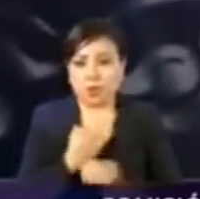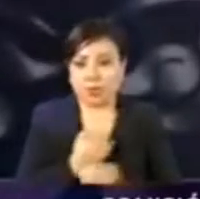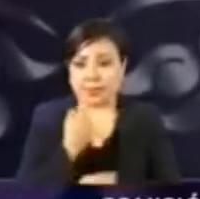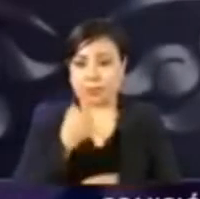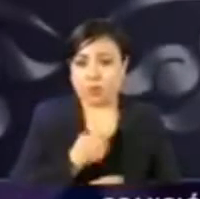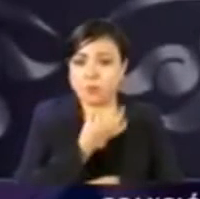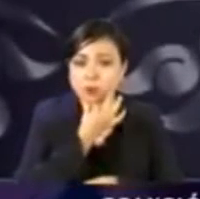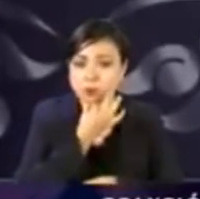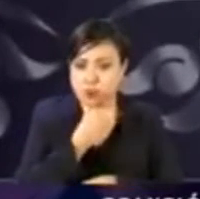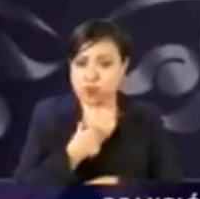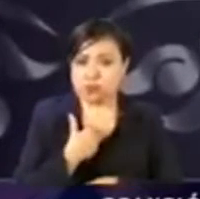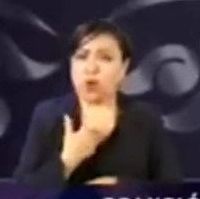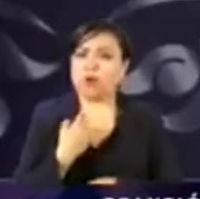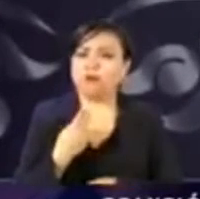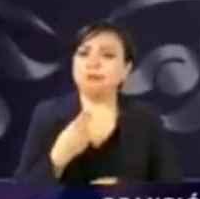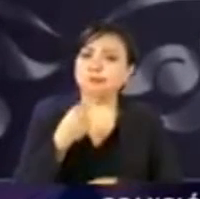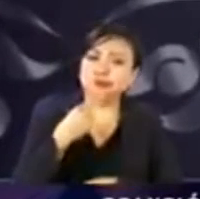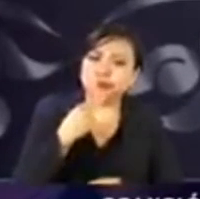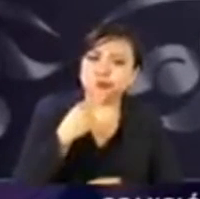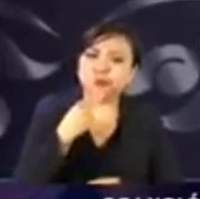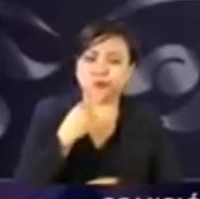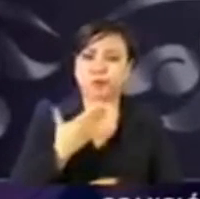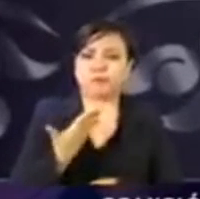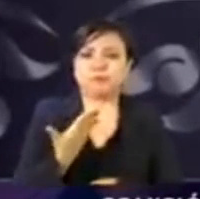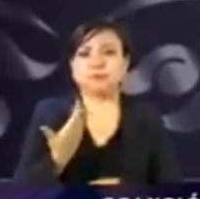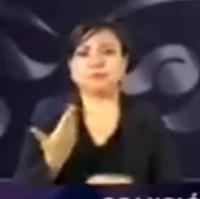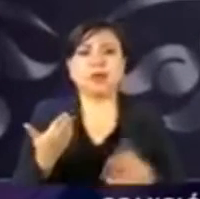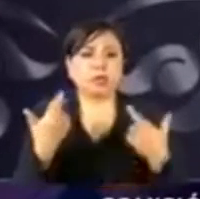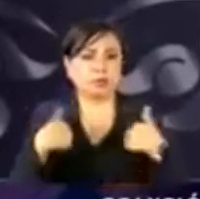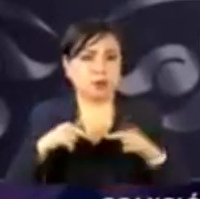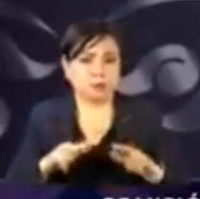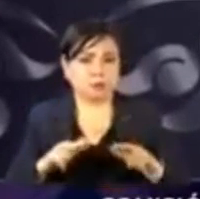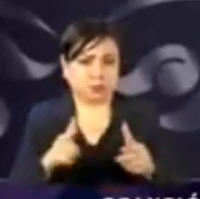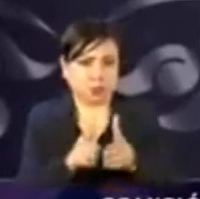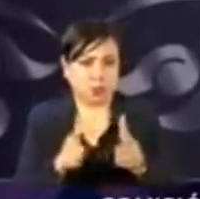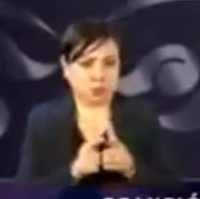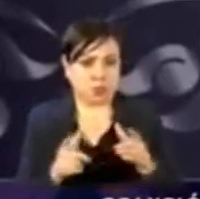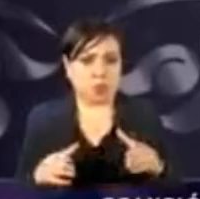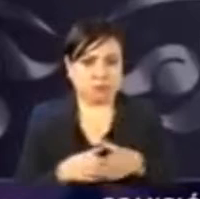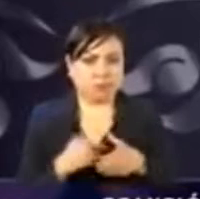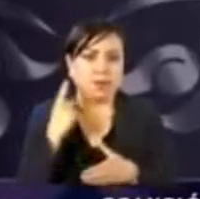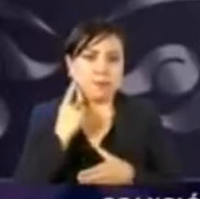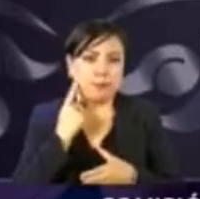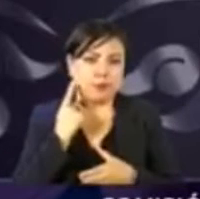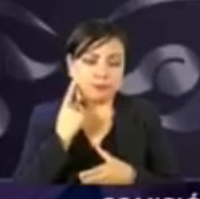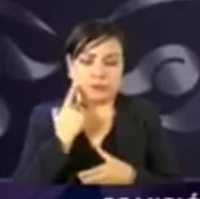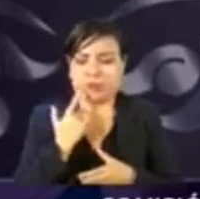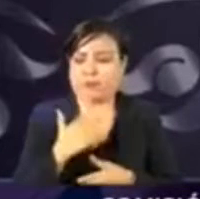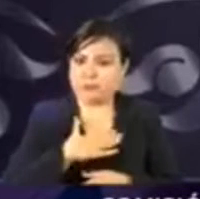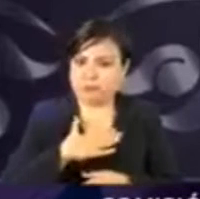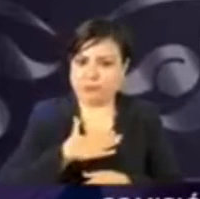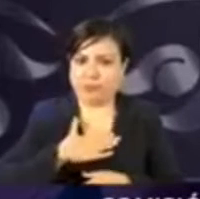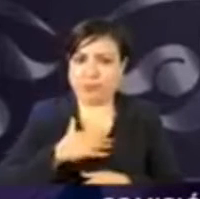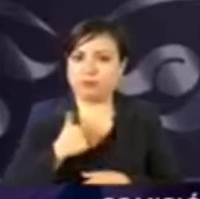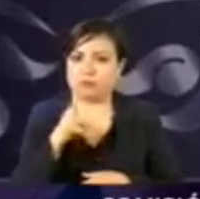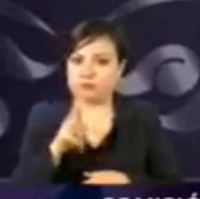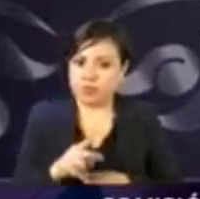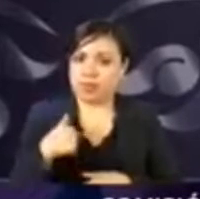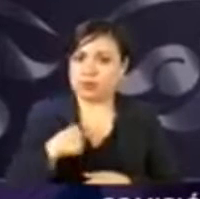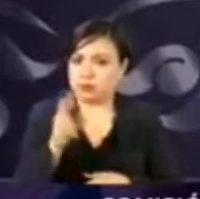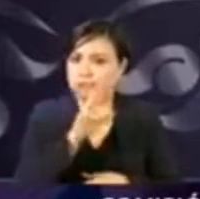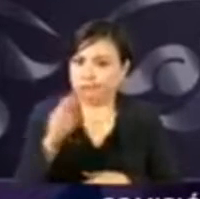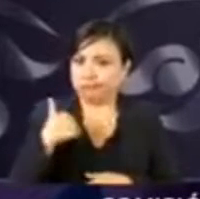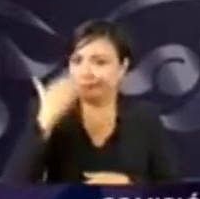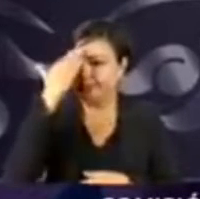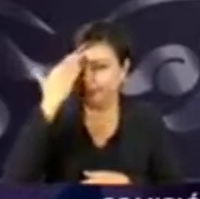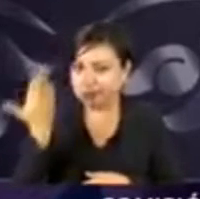minuto quiero emplearlo en nombre de mi grupo parlamentario para reiterar el amplio y sentido